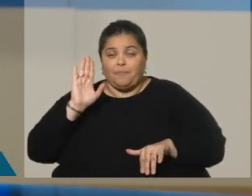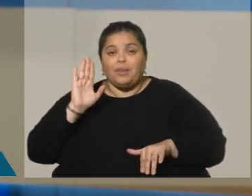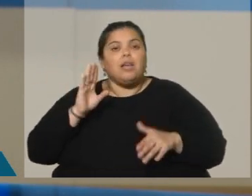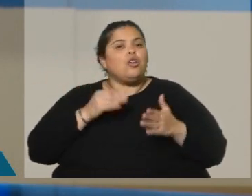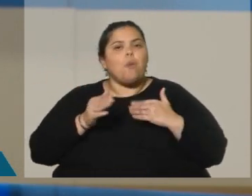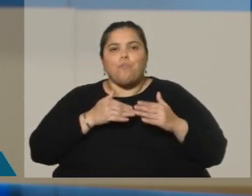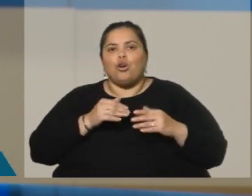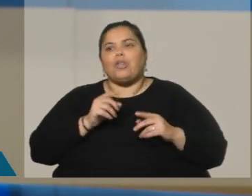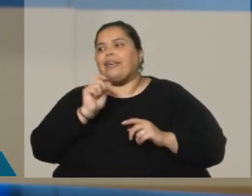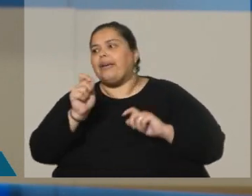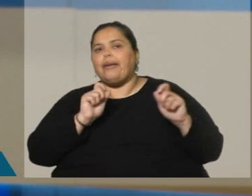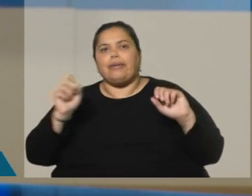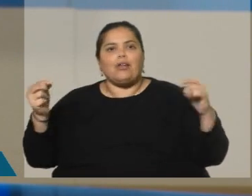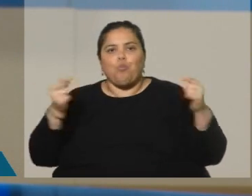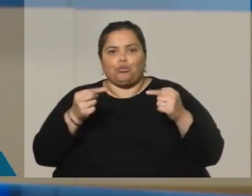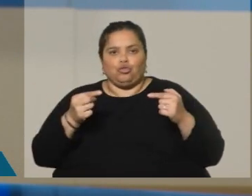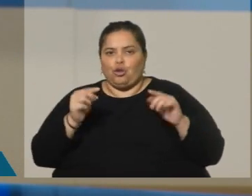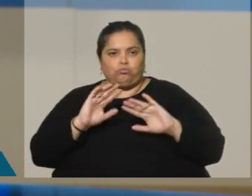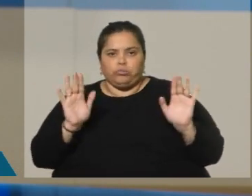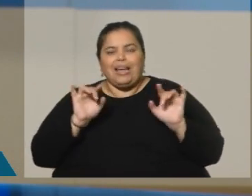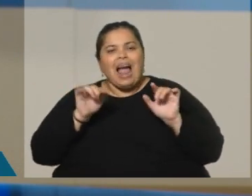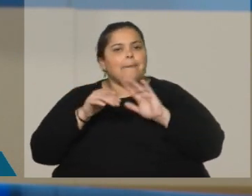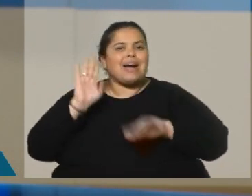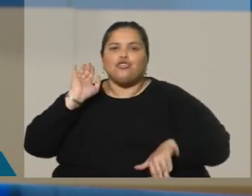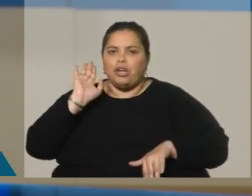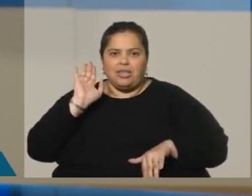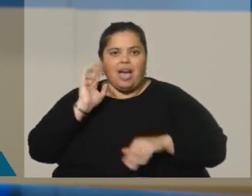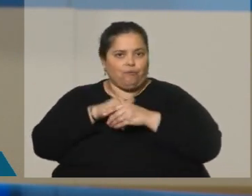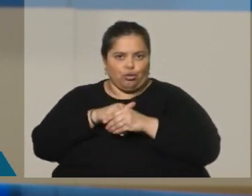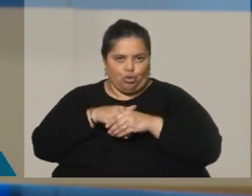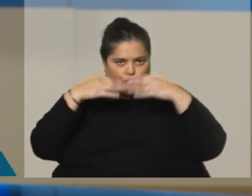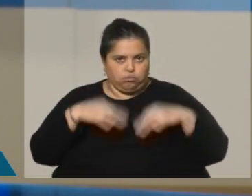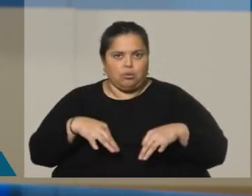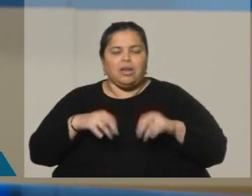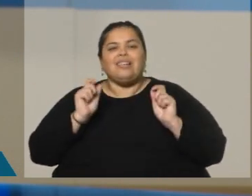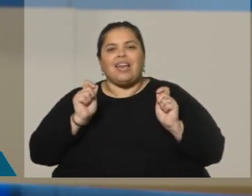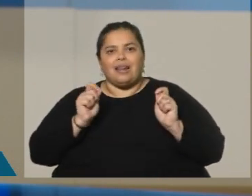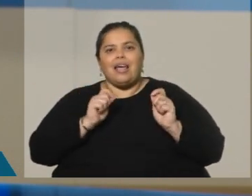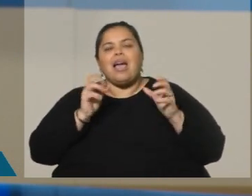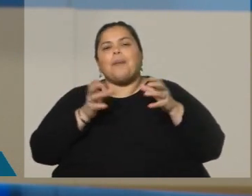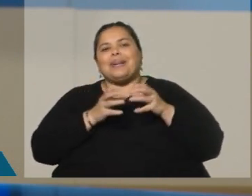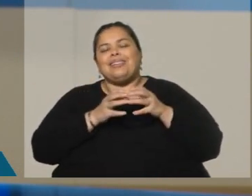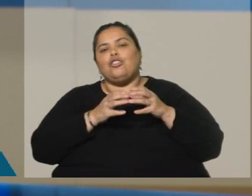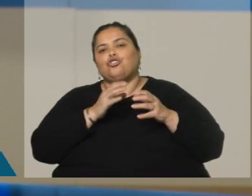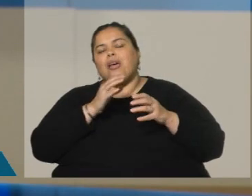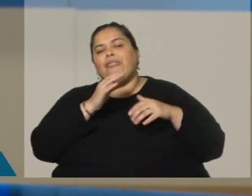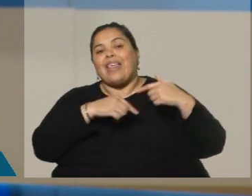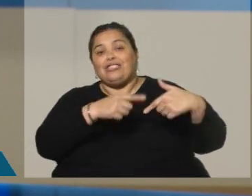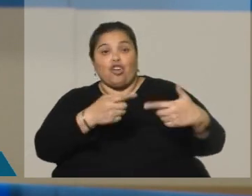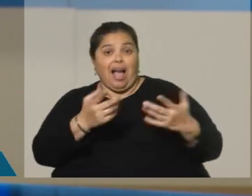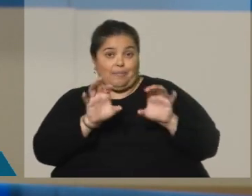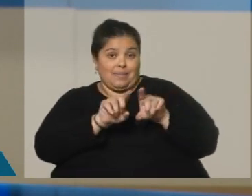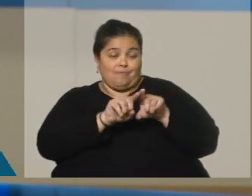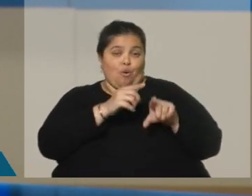de las oposiciones y de la con la voluntad mayoritaria formada por integrantes de los partidos tradicionales por el frente amplio tenía